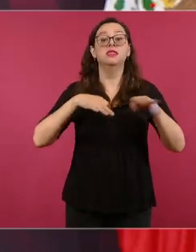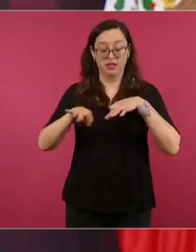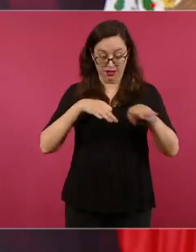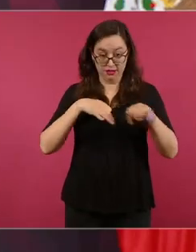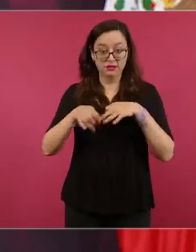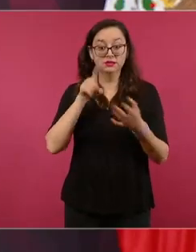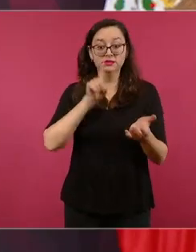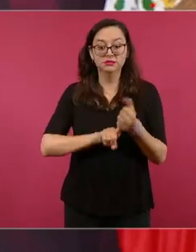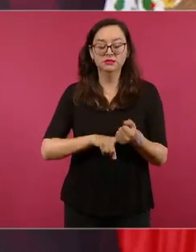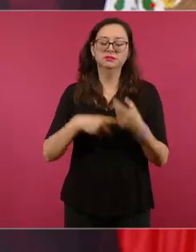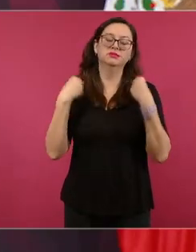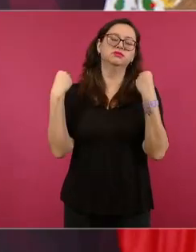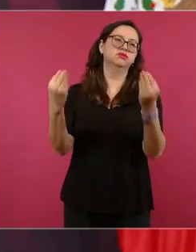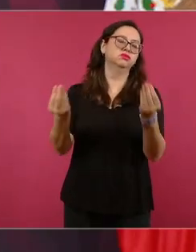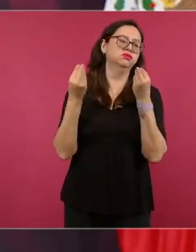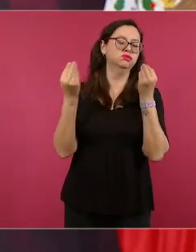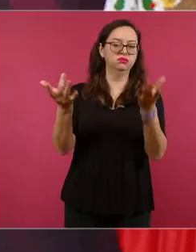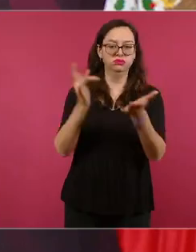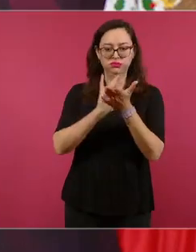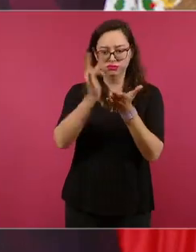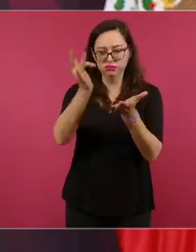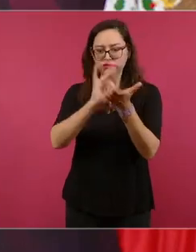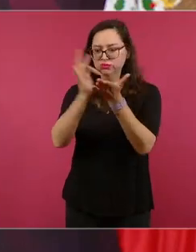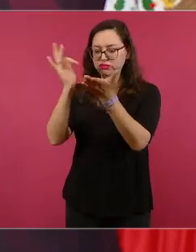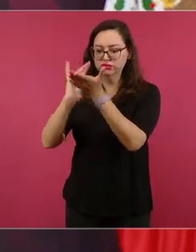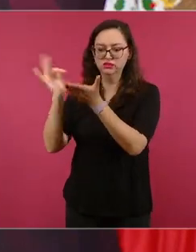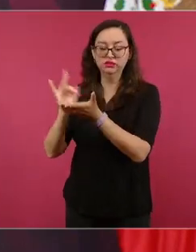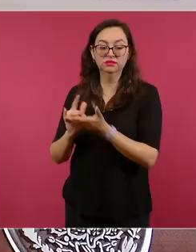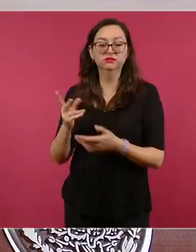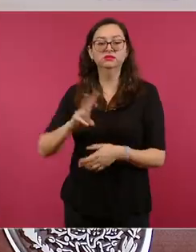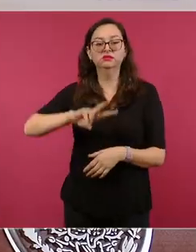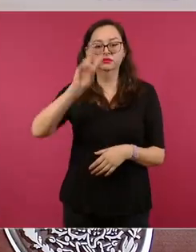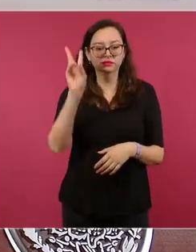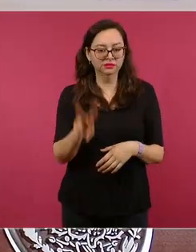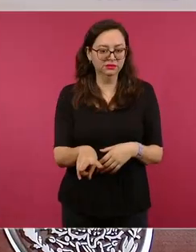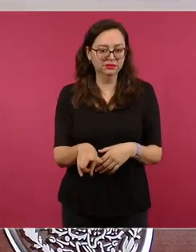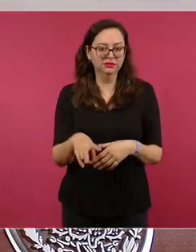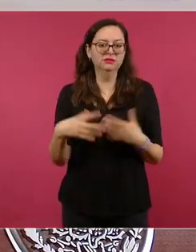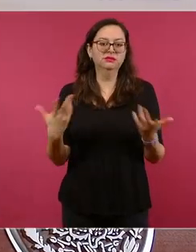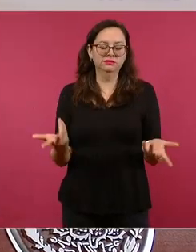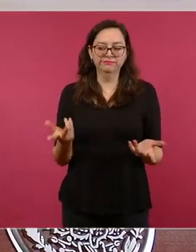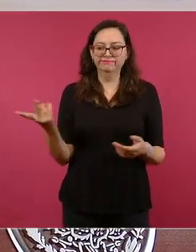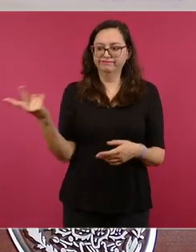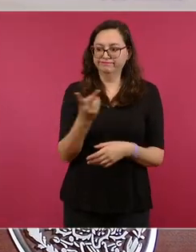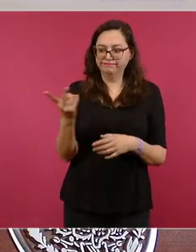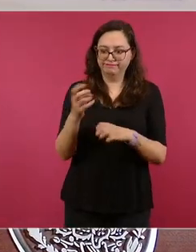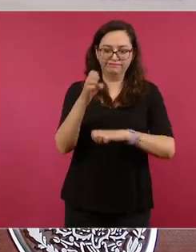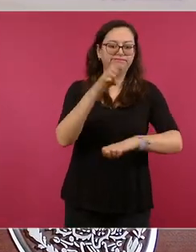porque gracias a ellos hemos rescatado